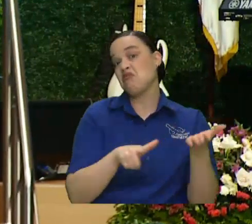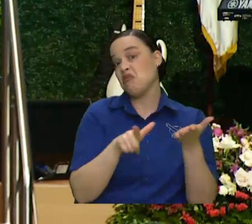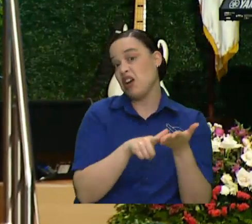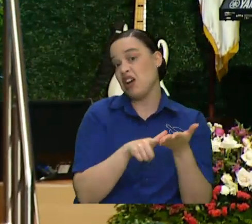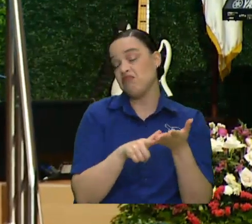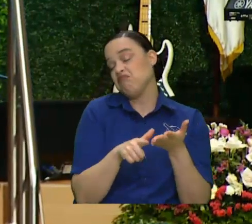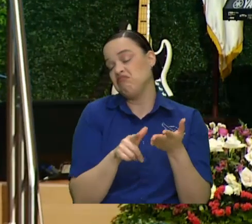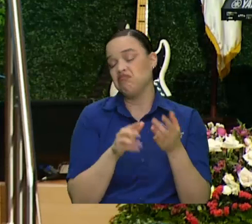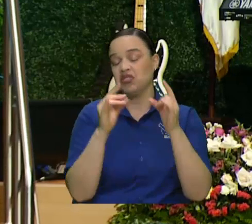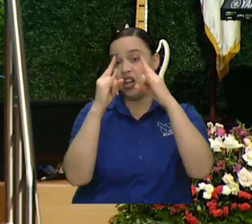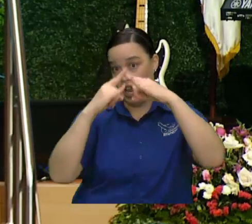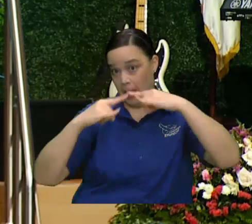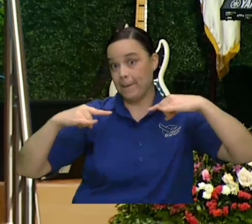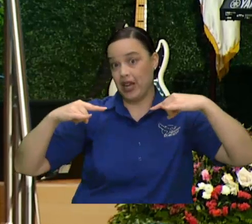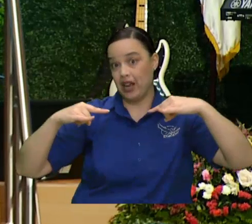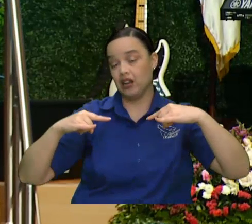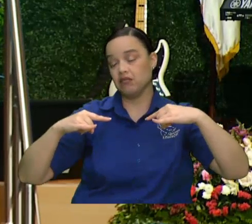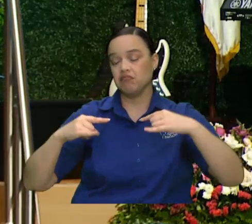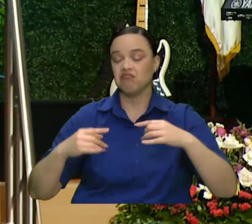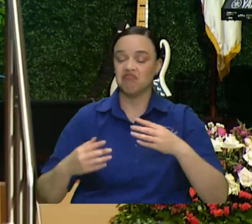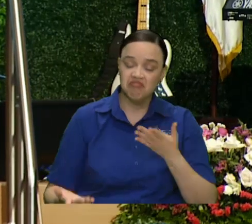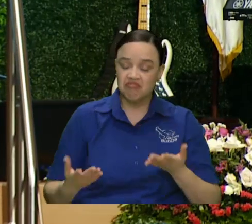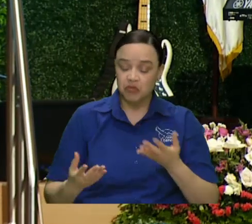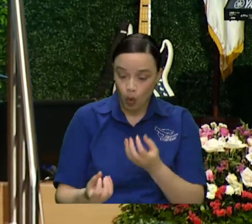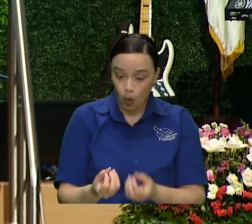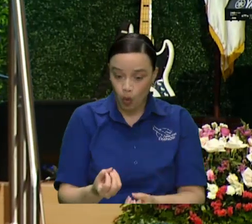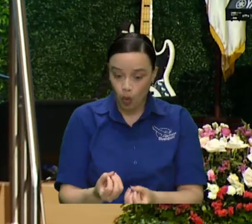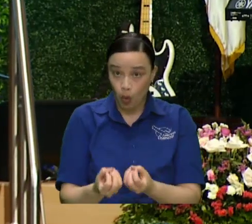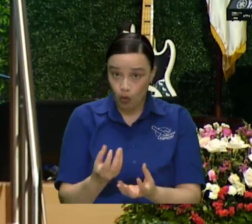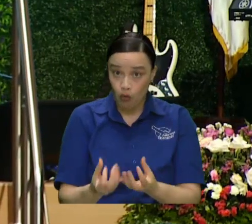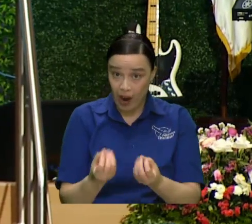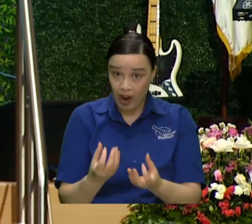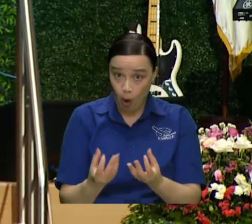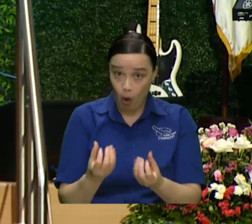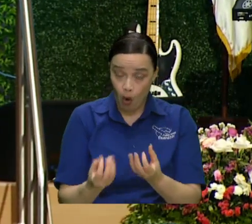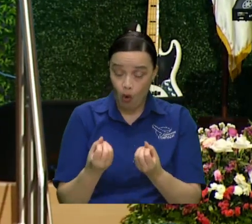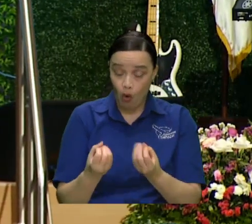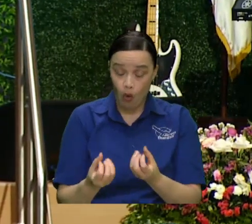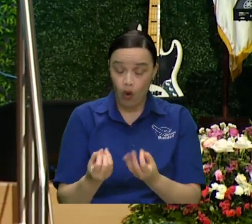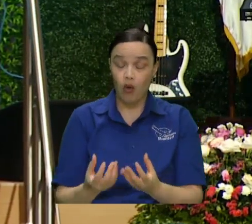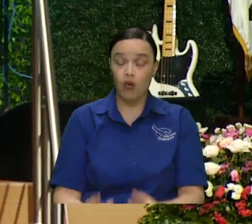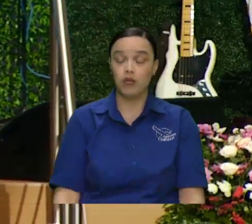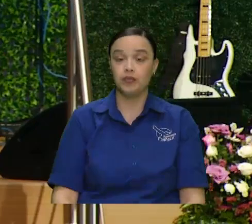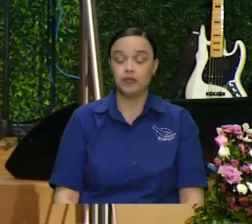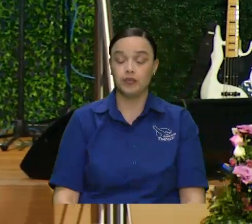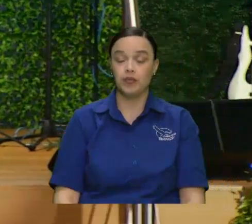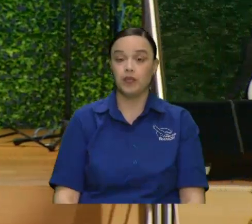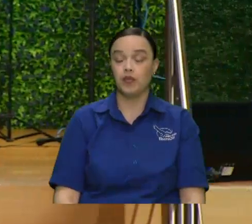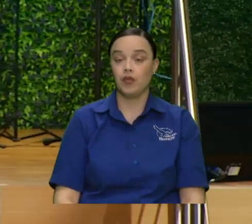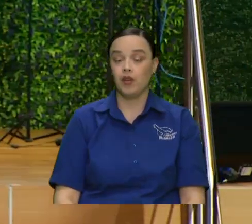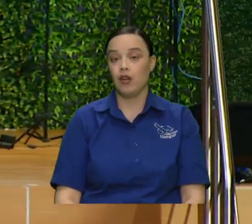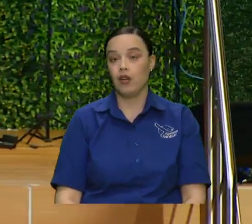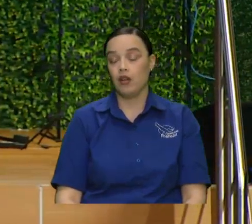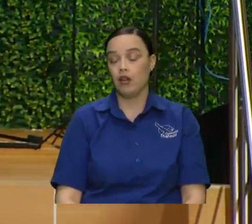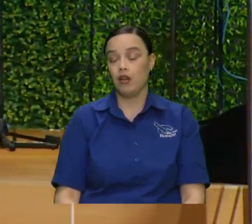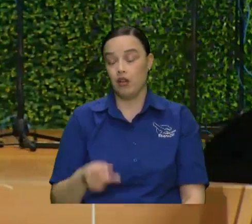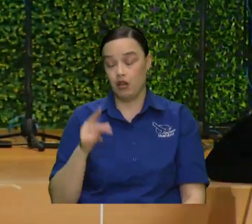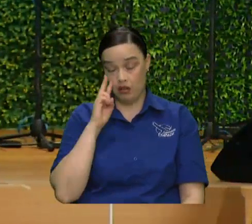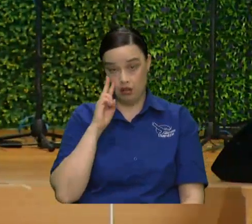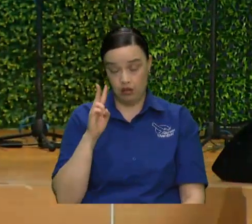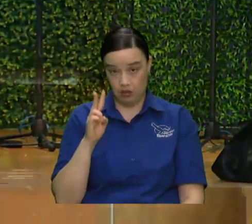hacían fogata pero con los enemigos verdad pero esta es una guerra entonces cuando vemos esa palabra